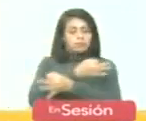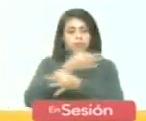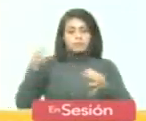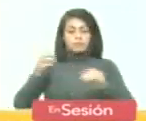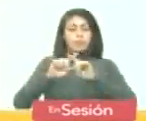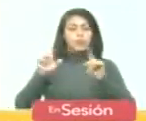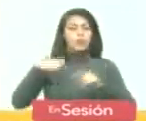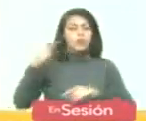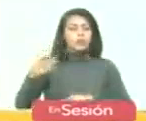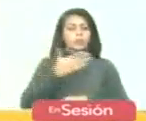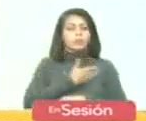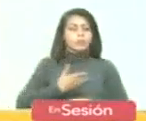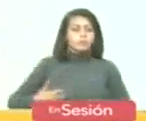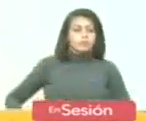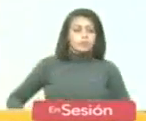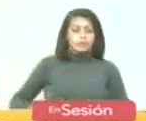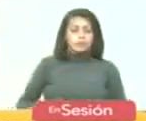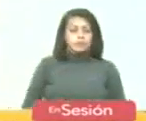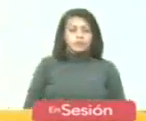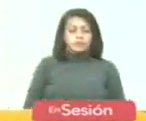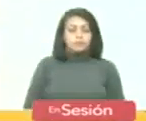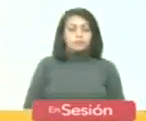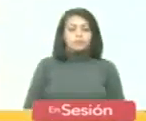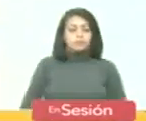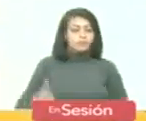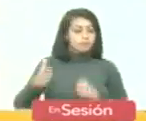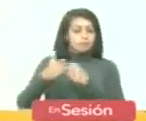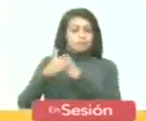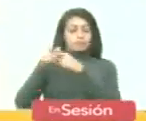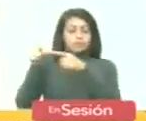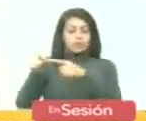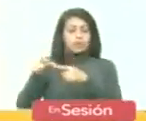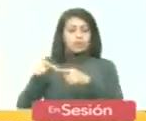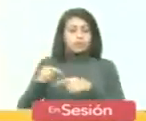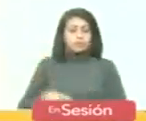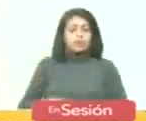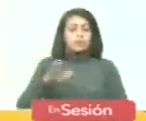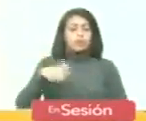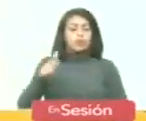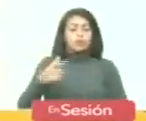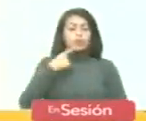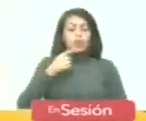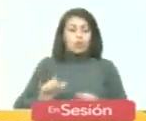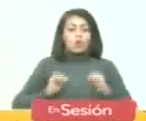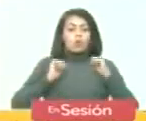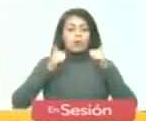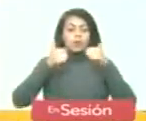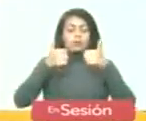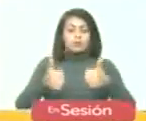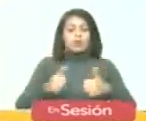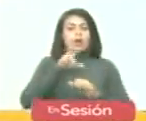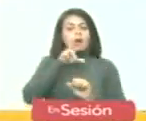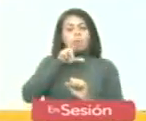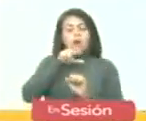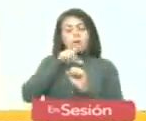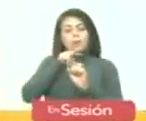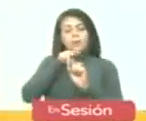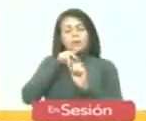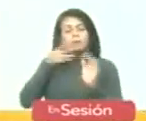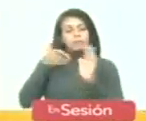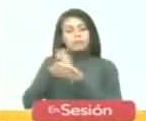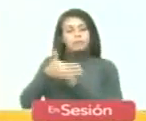Pero cuando el presidente fue atacado, justamente cuando él empezaba a hablar